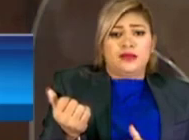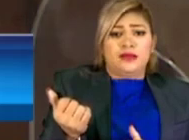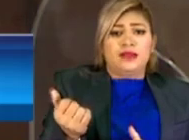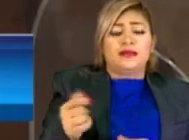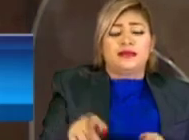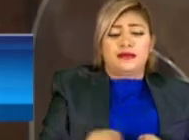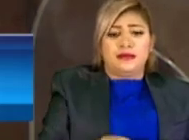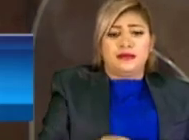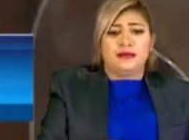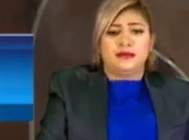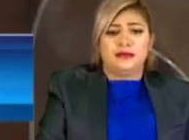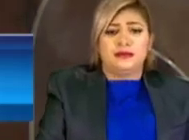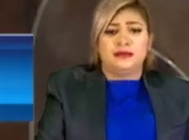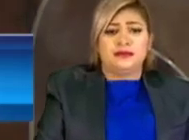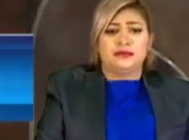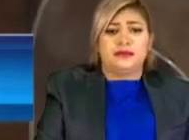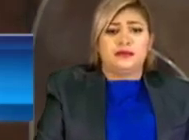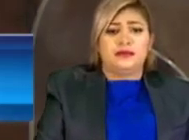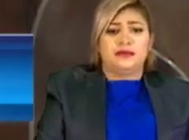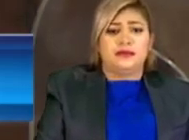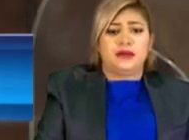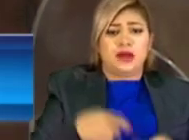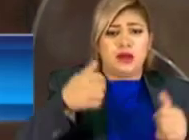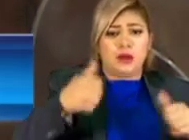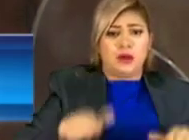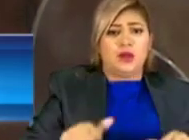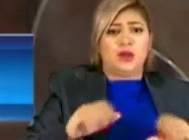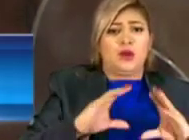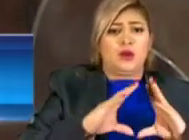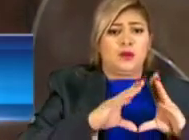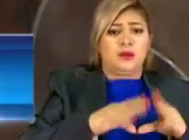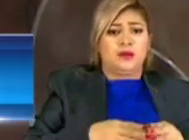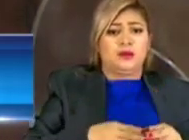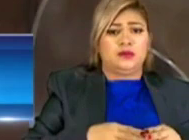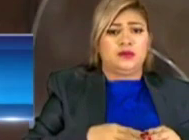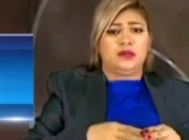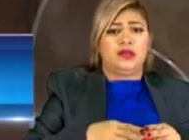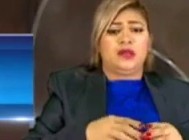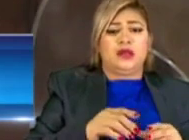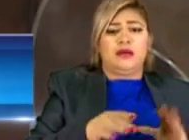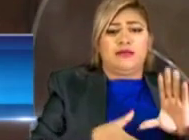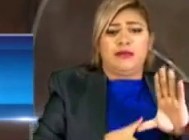También, y de acuerdo a la Comisión Económica para América Latina, CEPAL,